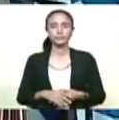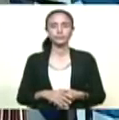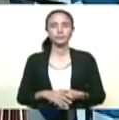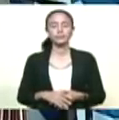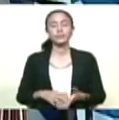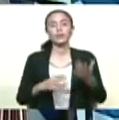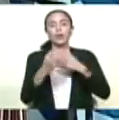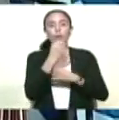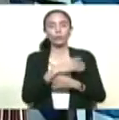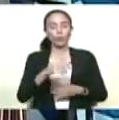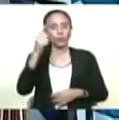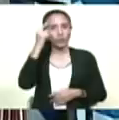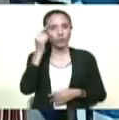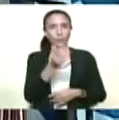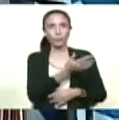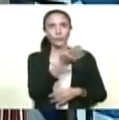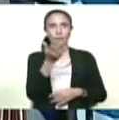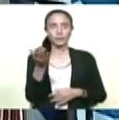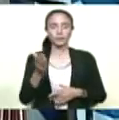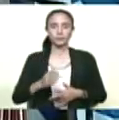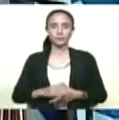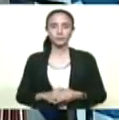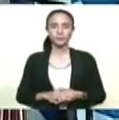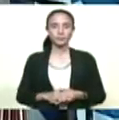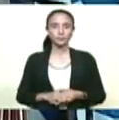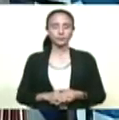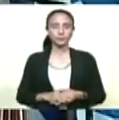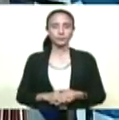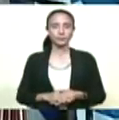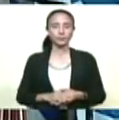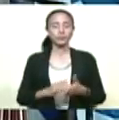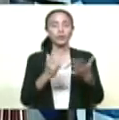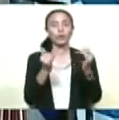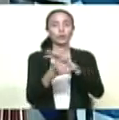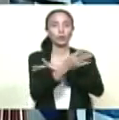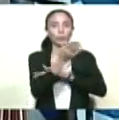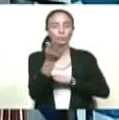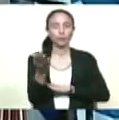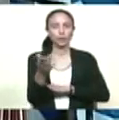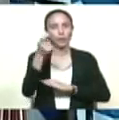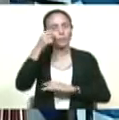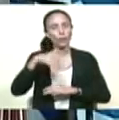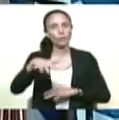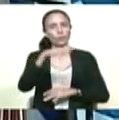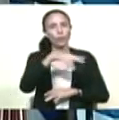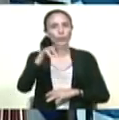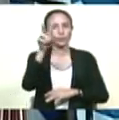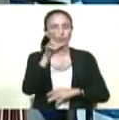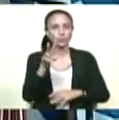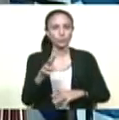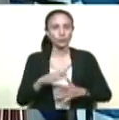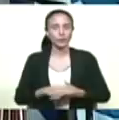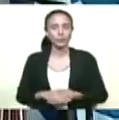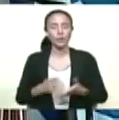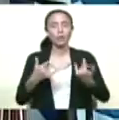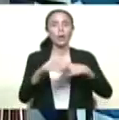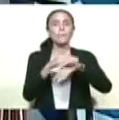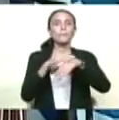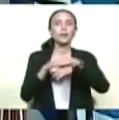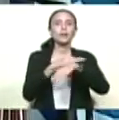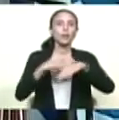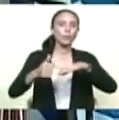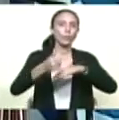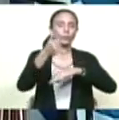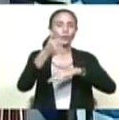buenos días tengan todos ustedes o lo venezuela el ministerio público